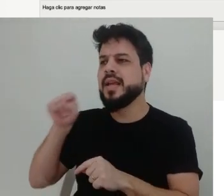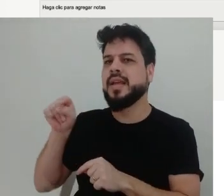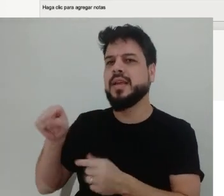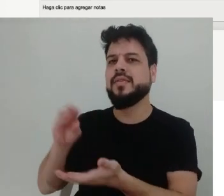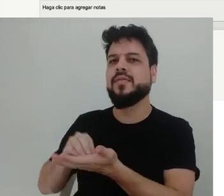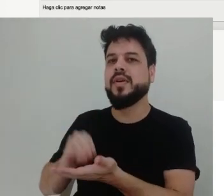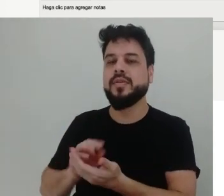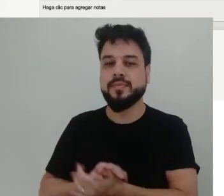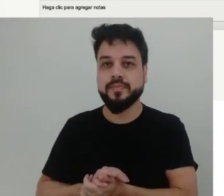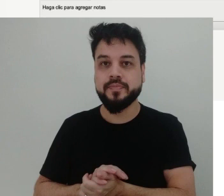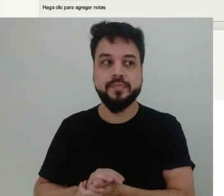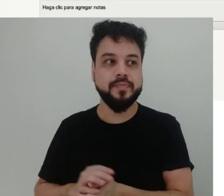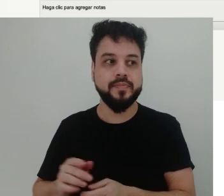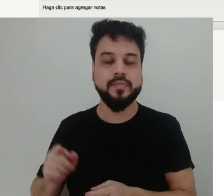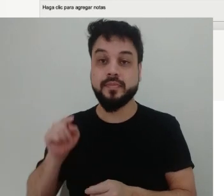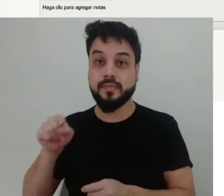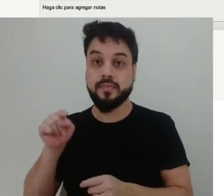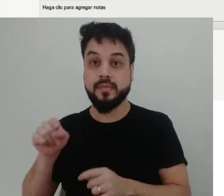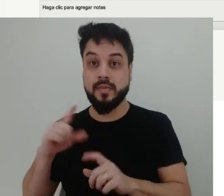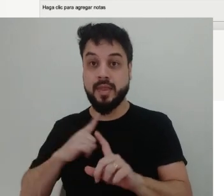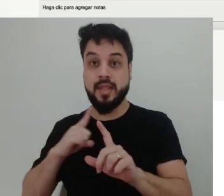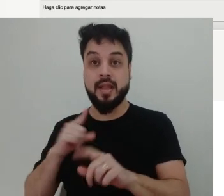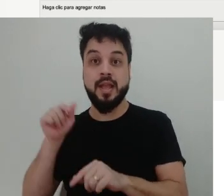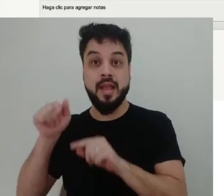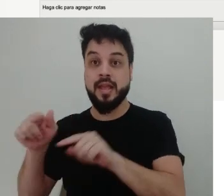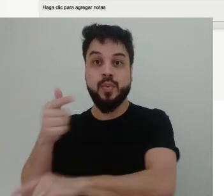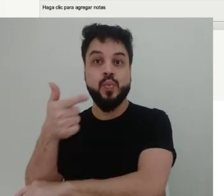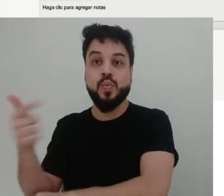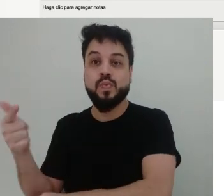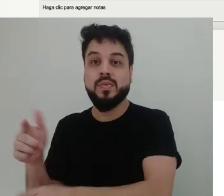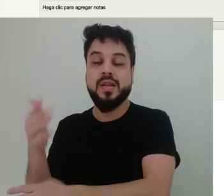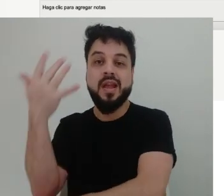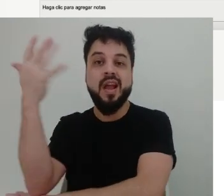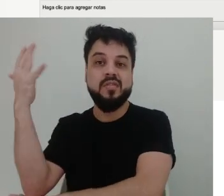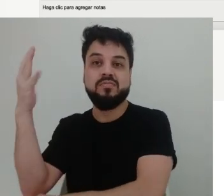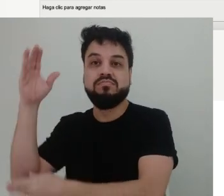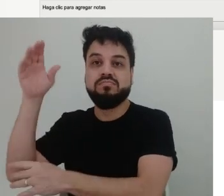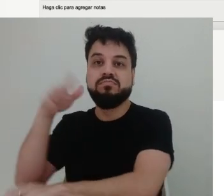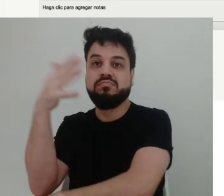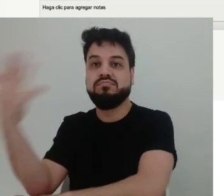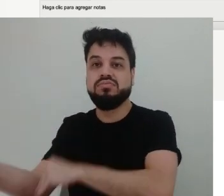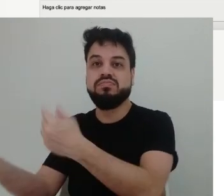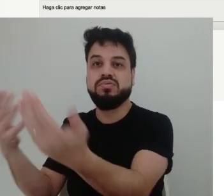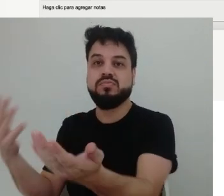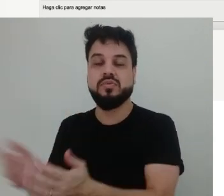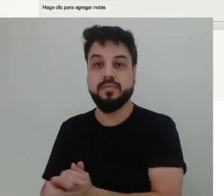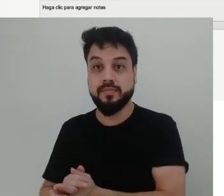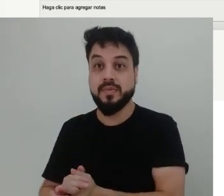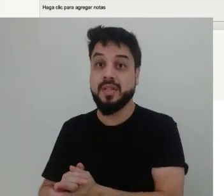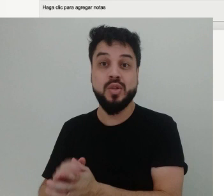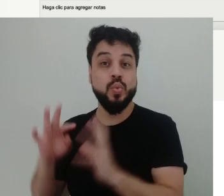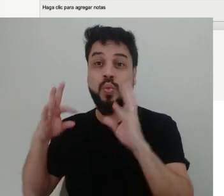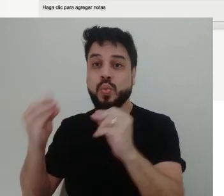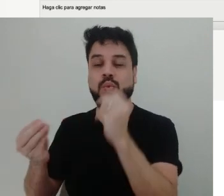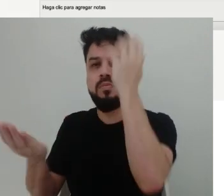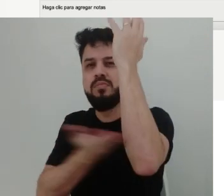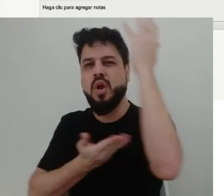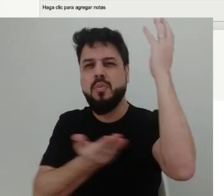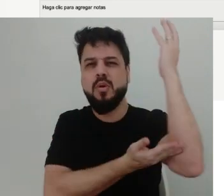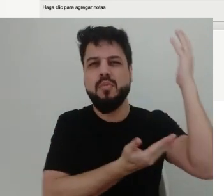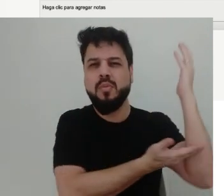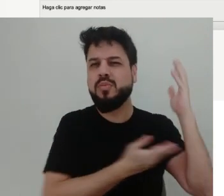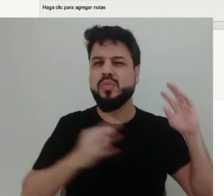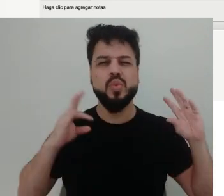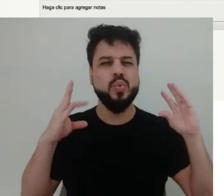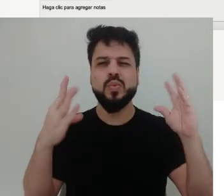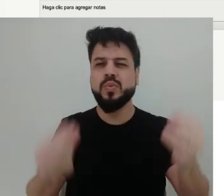no. ¿Por qué? Porque pellizcan, no se pueden escalar y no se puede jugar con ellos. Eso era el